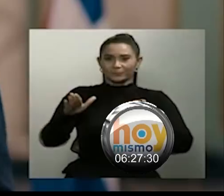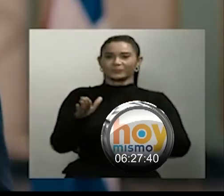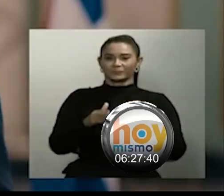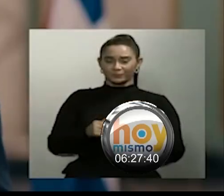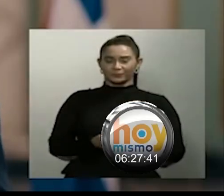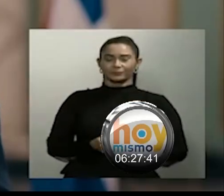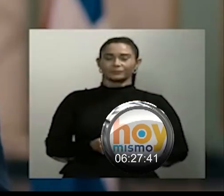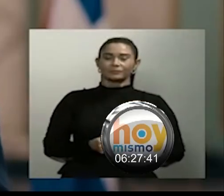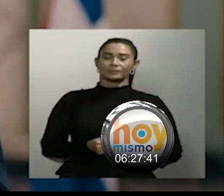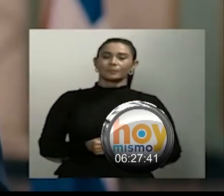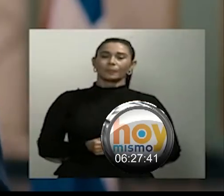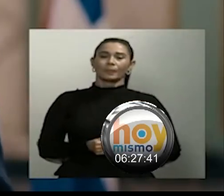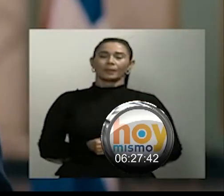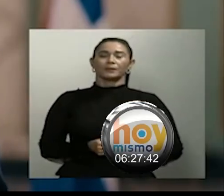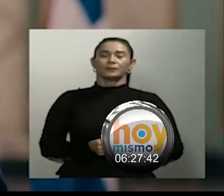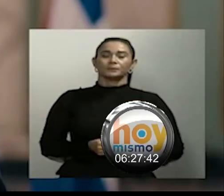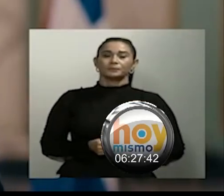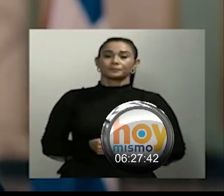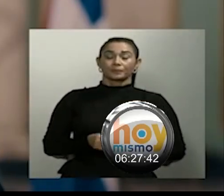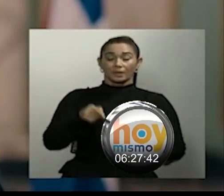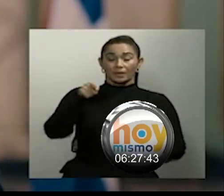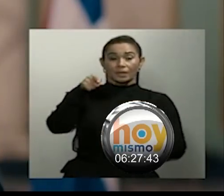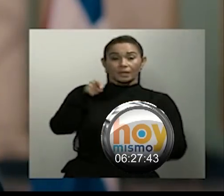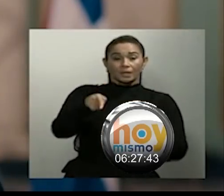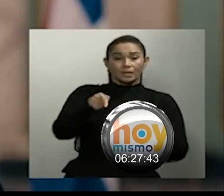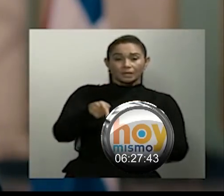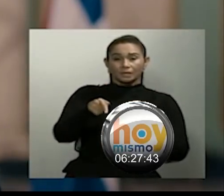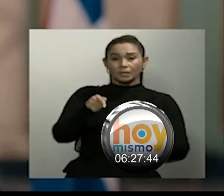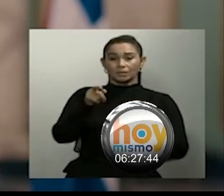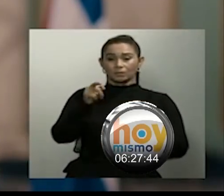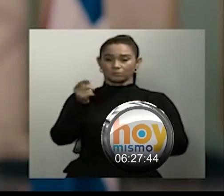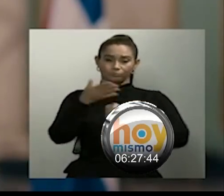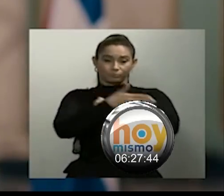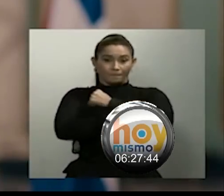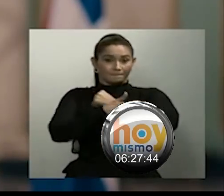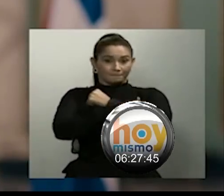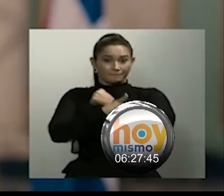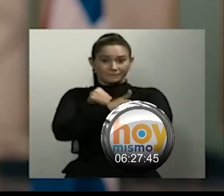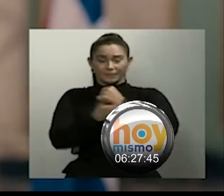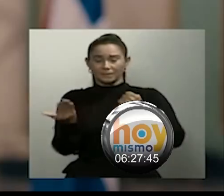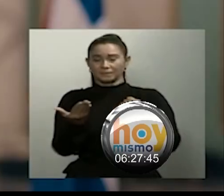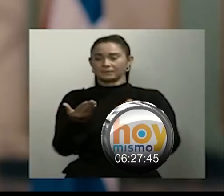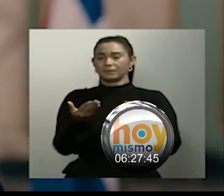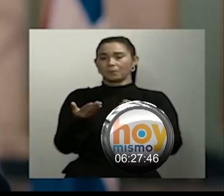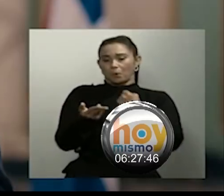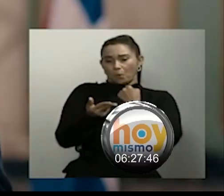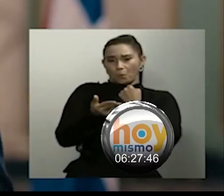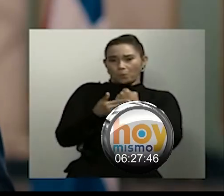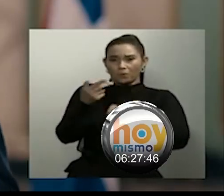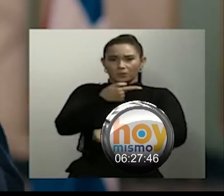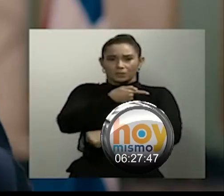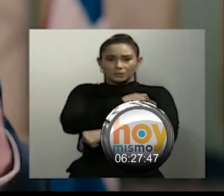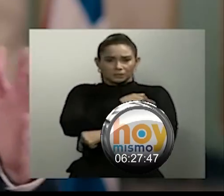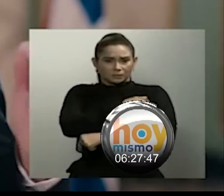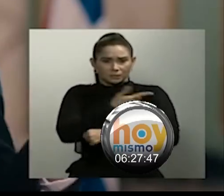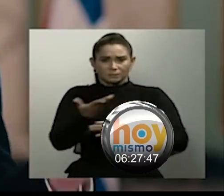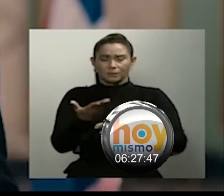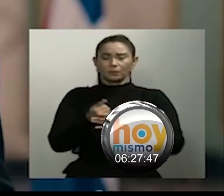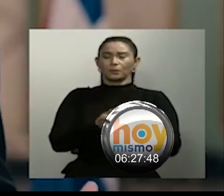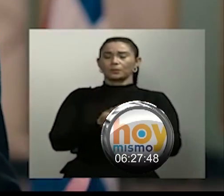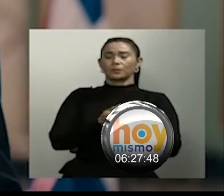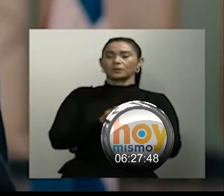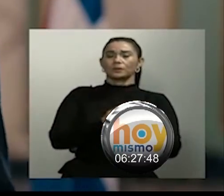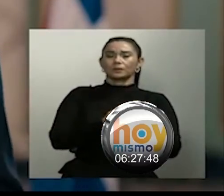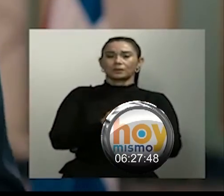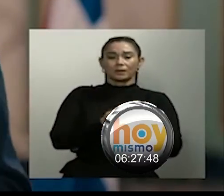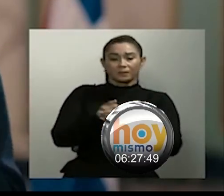le dio por ahí, por lo menos uno nunca la vio en eso, ¿verdad? De manera que a ella se le iba a ser difícil lidiar con esas cuestiones. Ahí en Cultura yo espero que le vaya